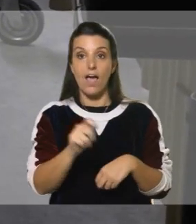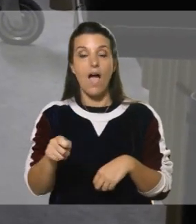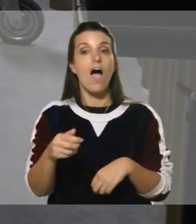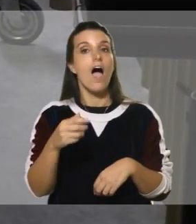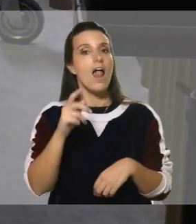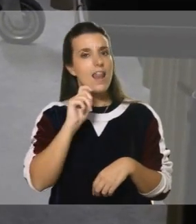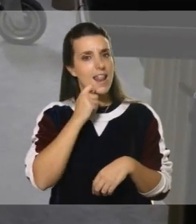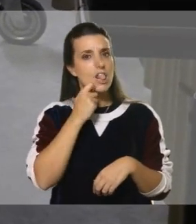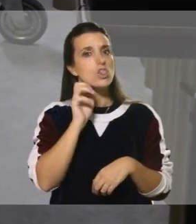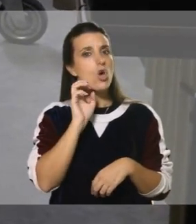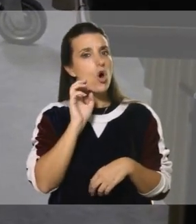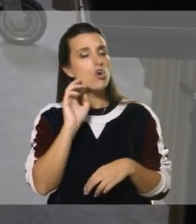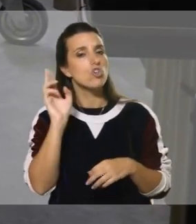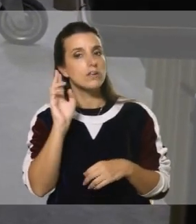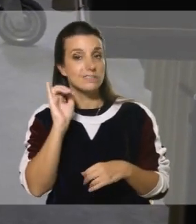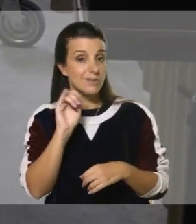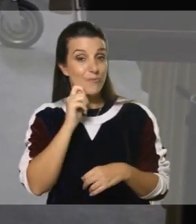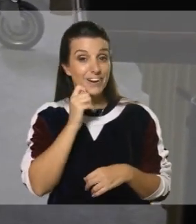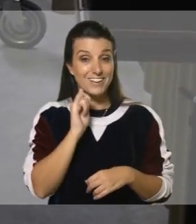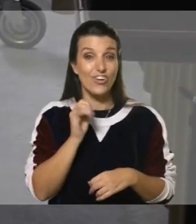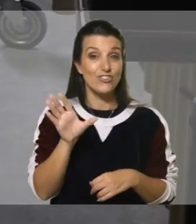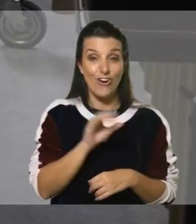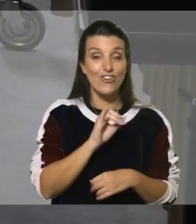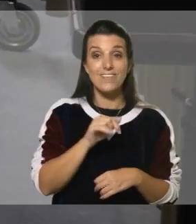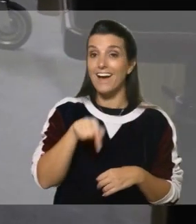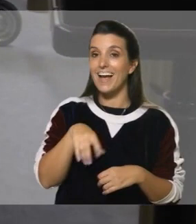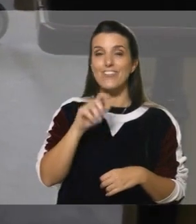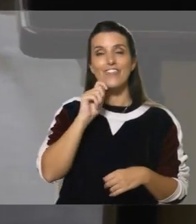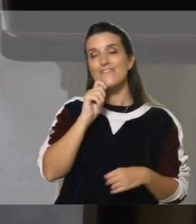Pero qué lindo que suena todo suena muy lindo acá